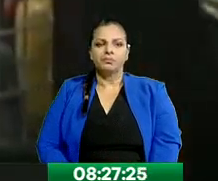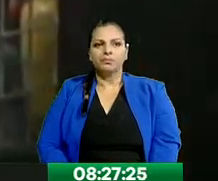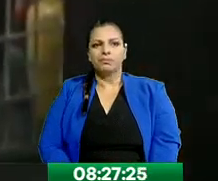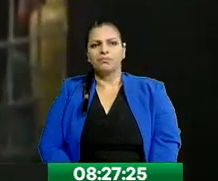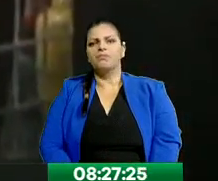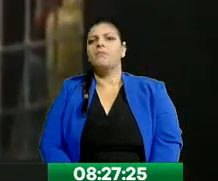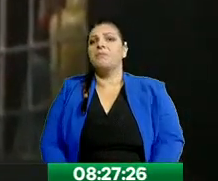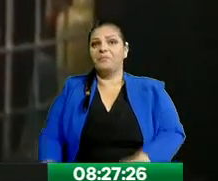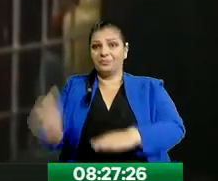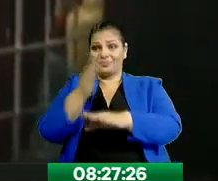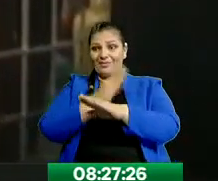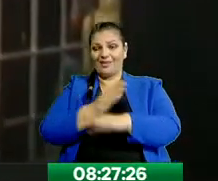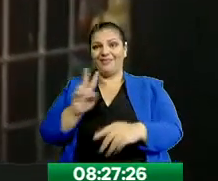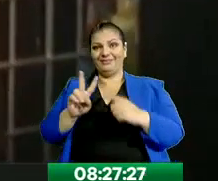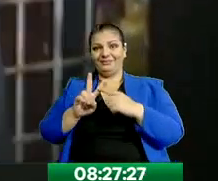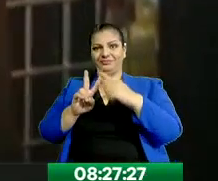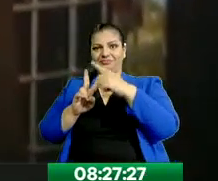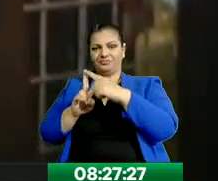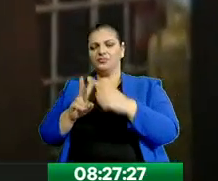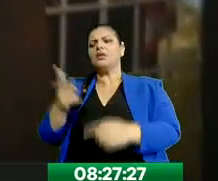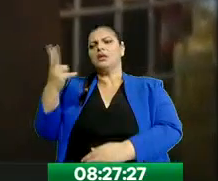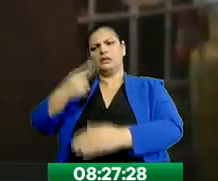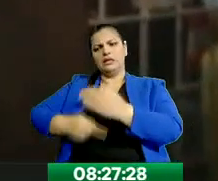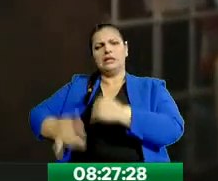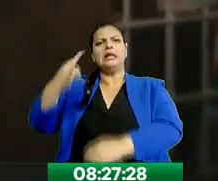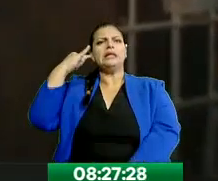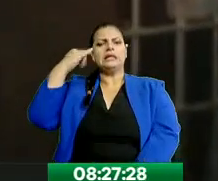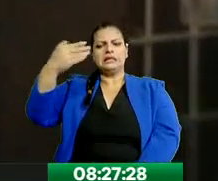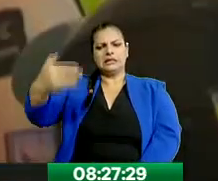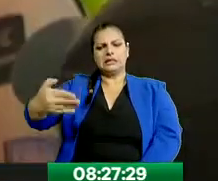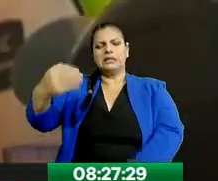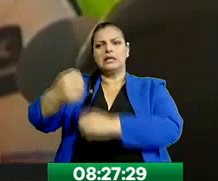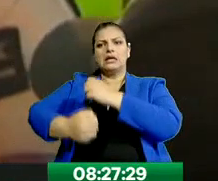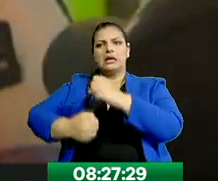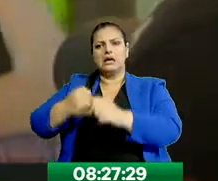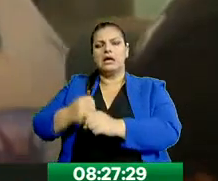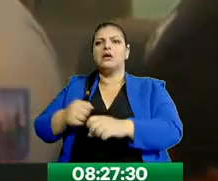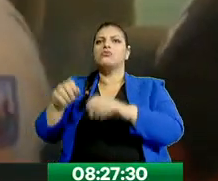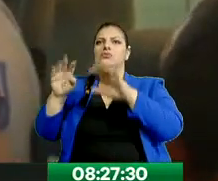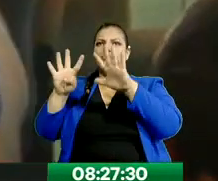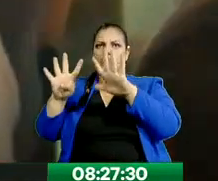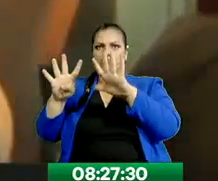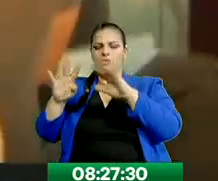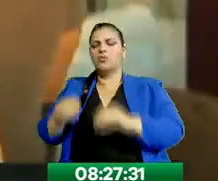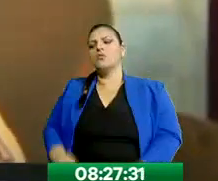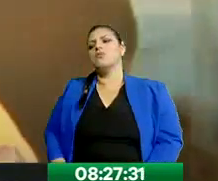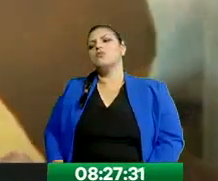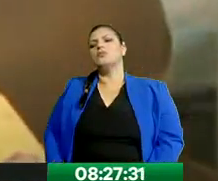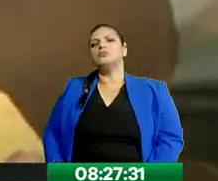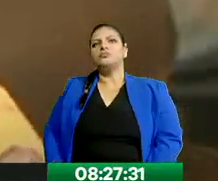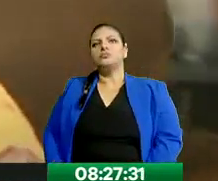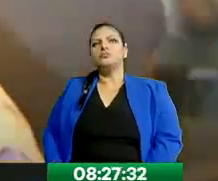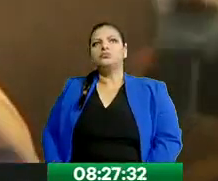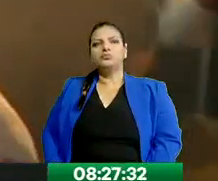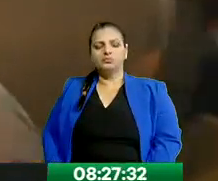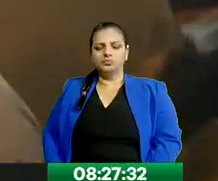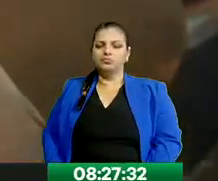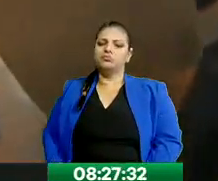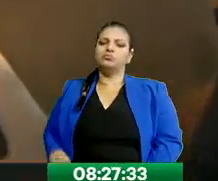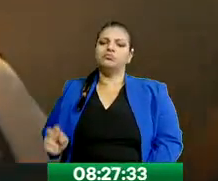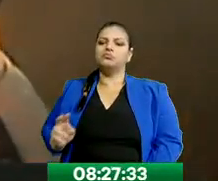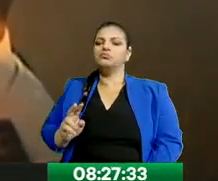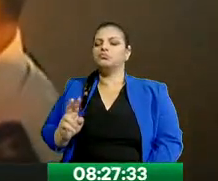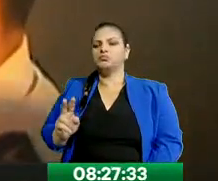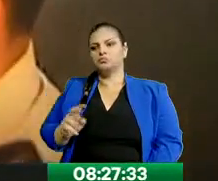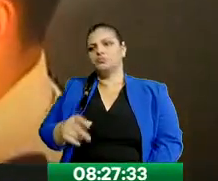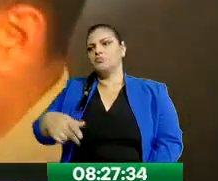En el camino habría sido interceptada por el padre de sus tres hijas, hombre de quien llevaba un mes de separación.